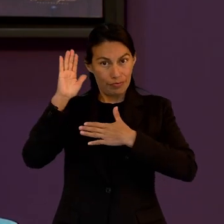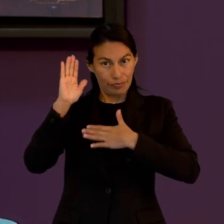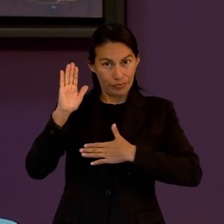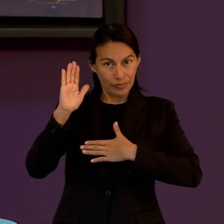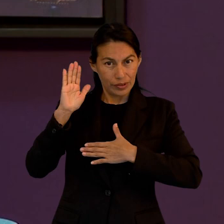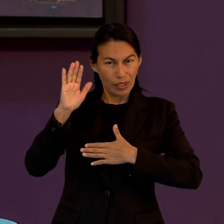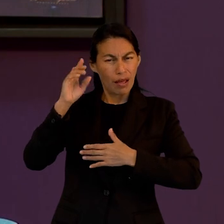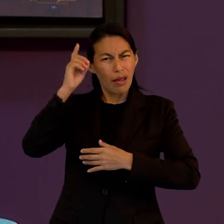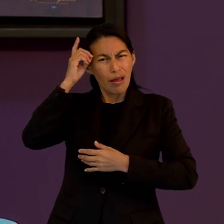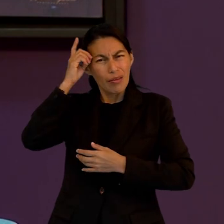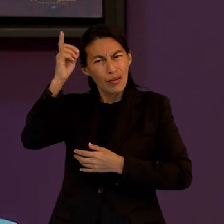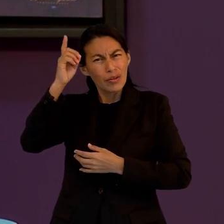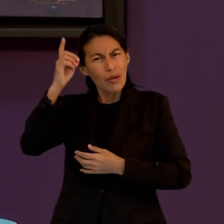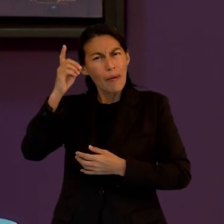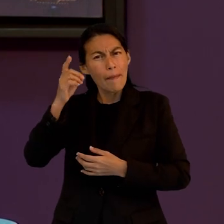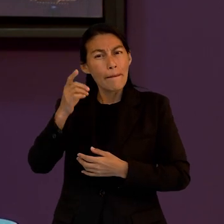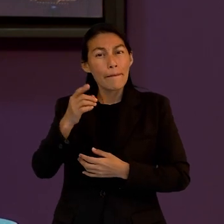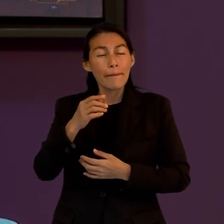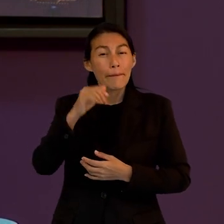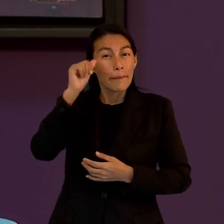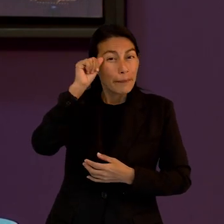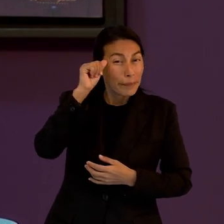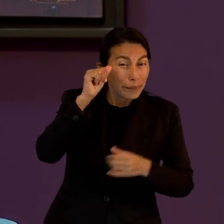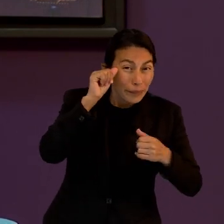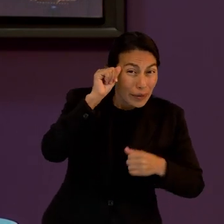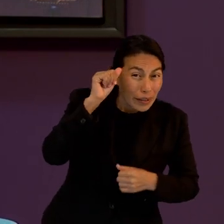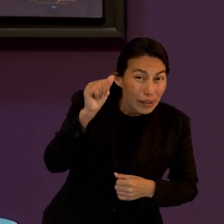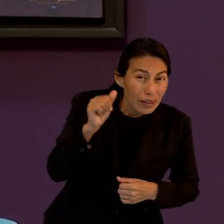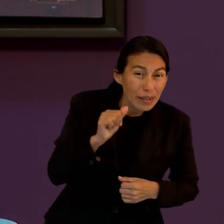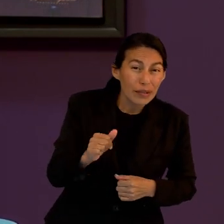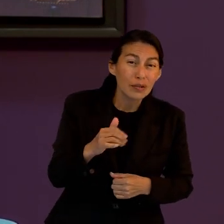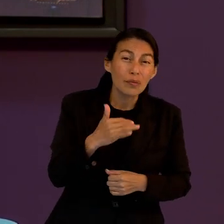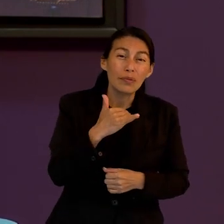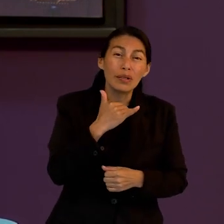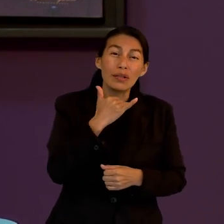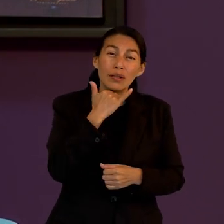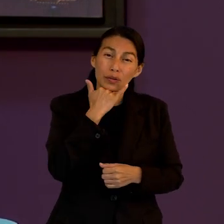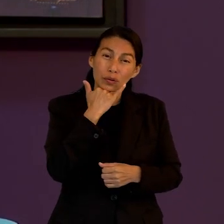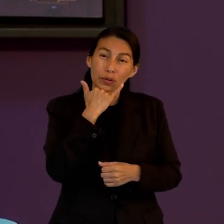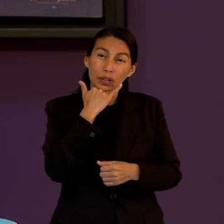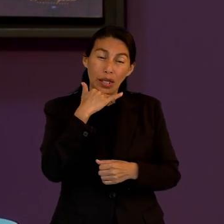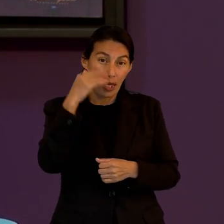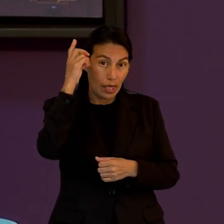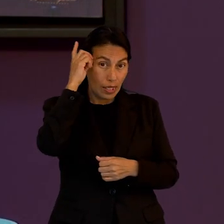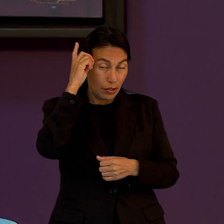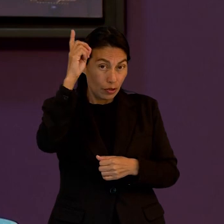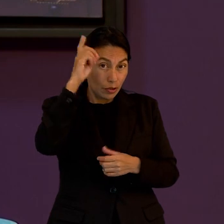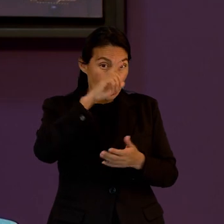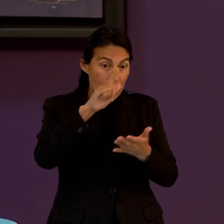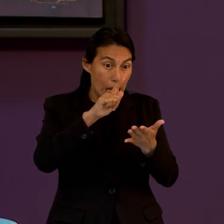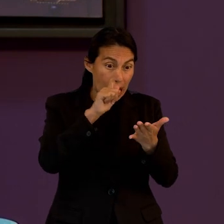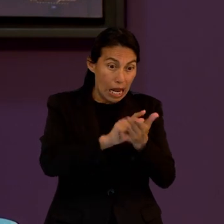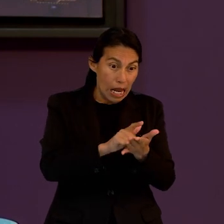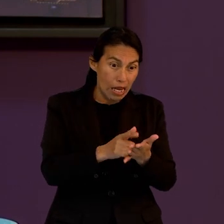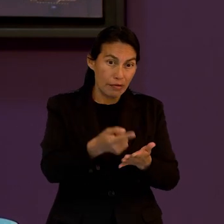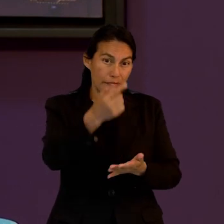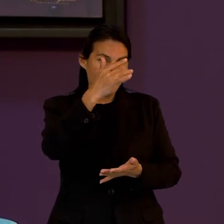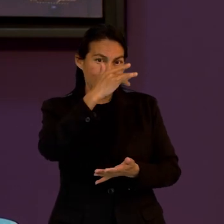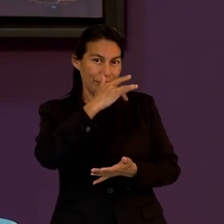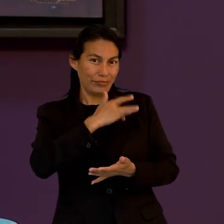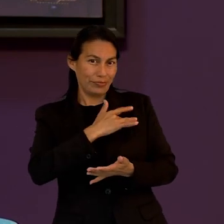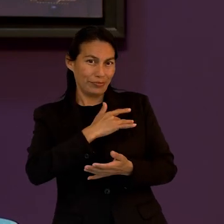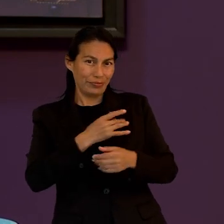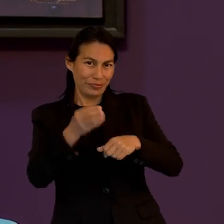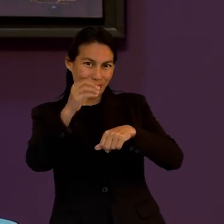el que ha provisto pues el perdón de los pecados y dice que pone la ley en nuestro corazón no y eso pues nos permite acercarnos a dios